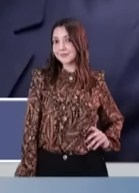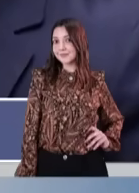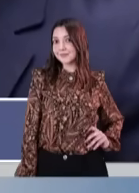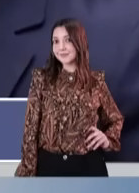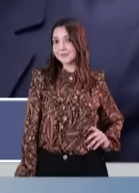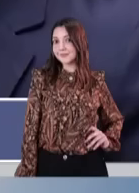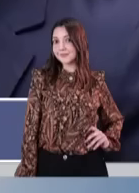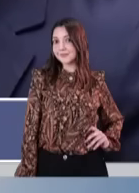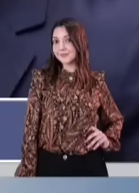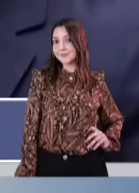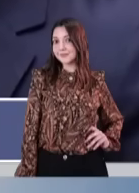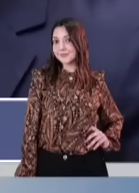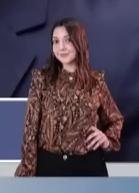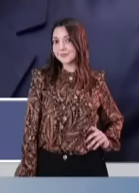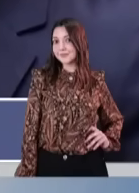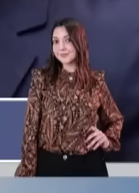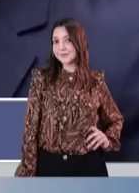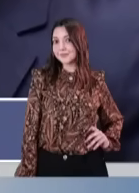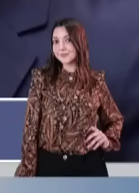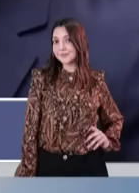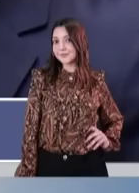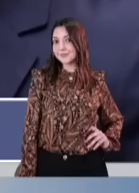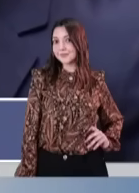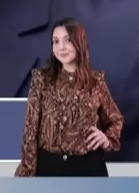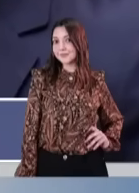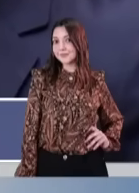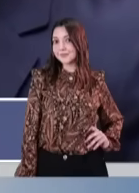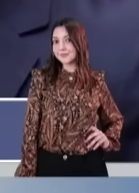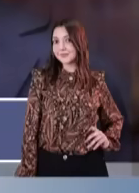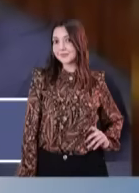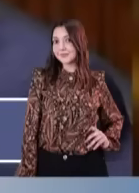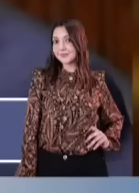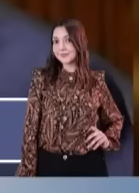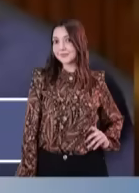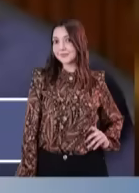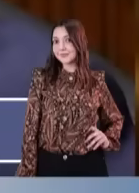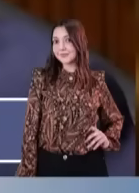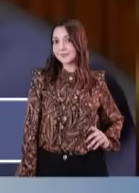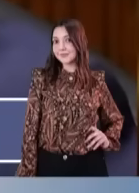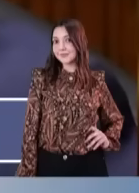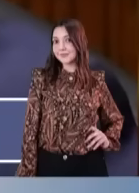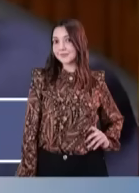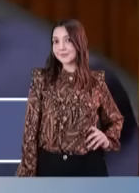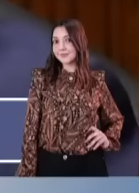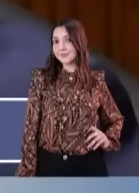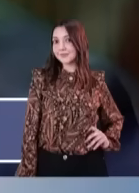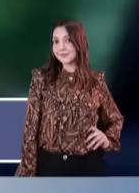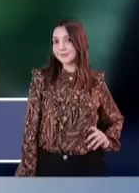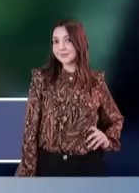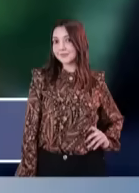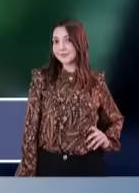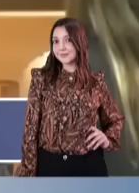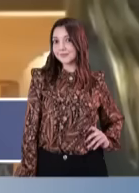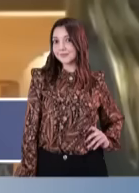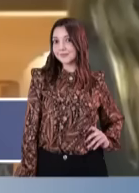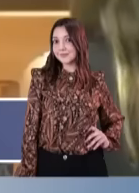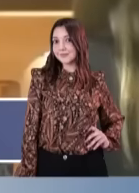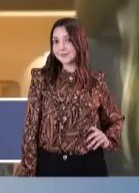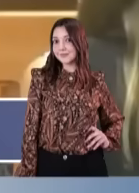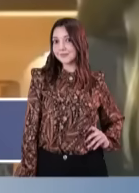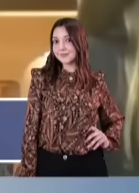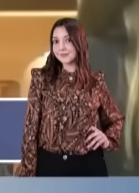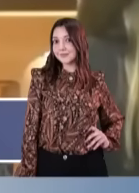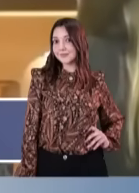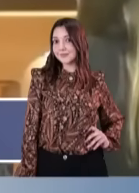está. Ajuste de su declaración que el día de hoy ella trata de aclarar que